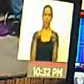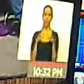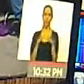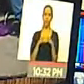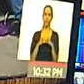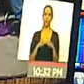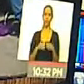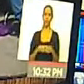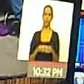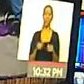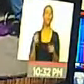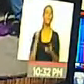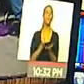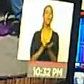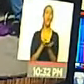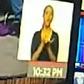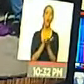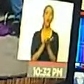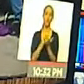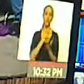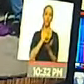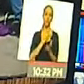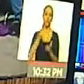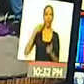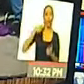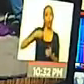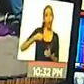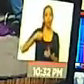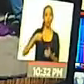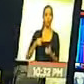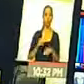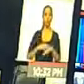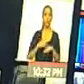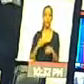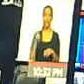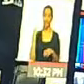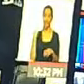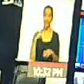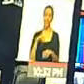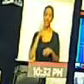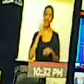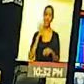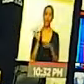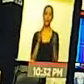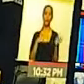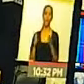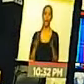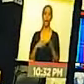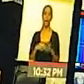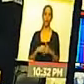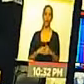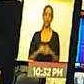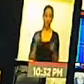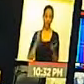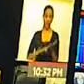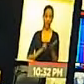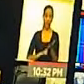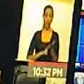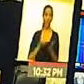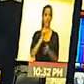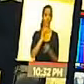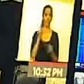están probando, señor Luis Uga. Porque además ayer era 5 de marzo. Sí. ¿Verdad? Y estos